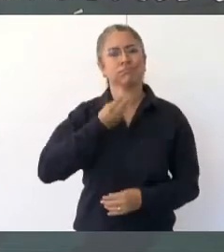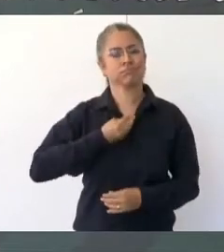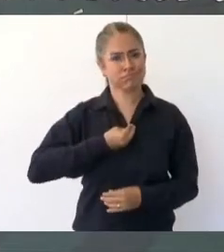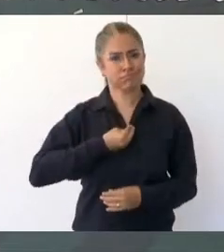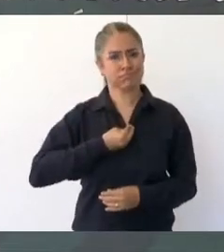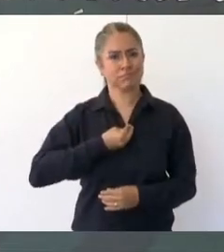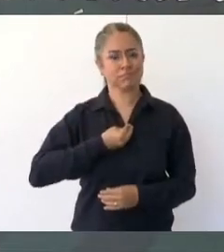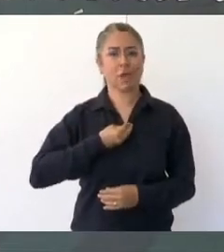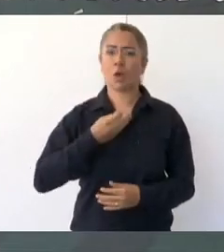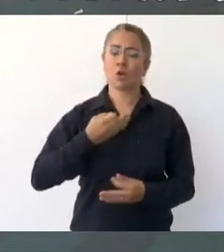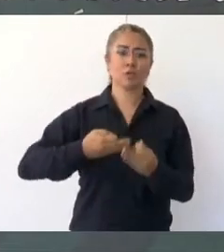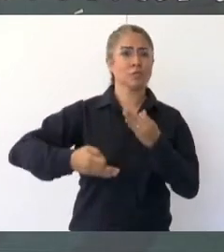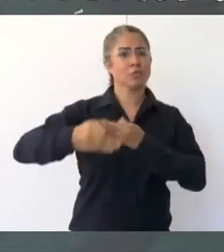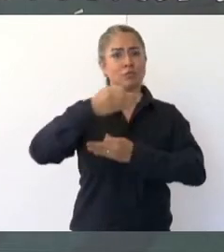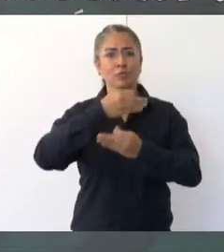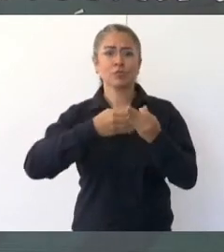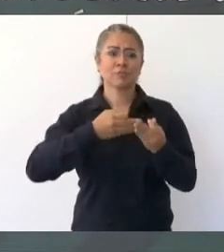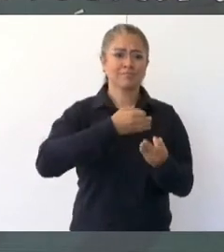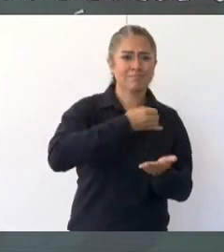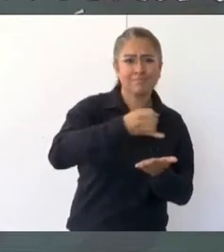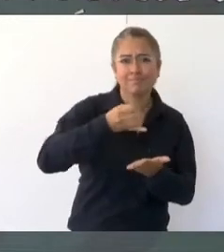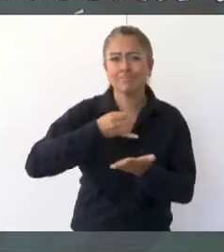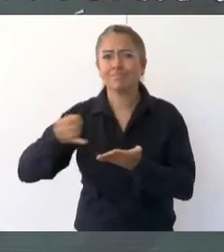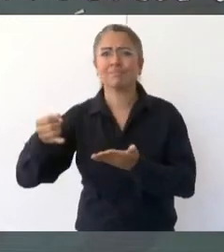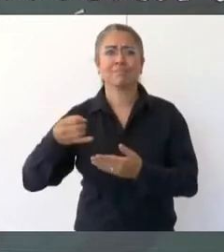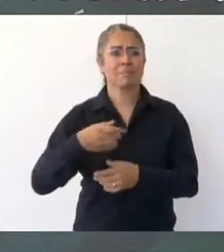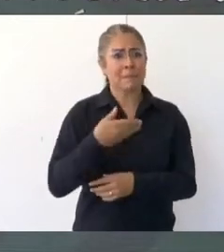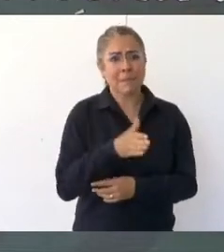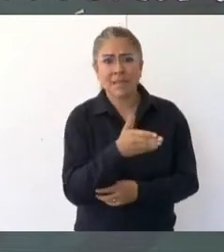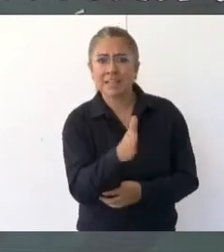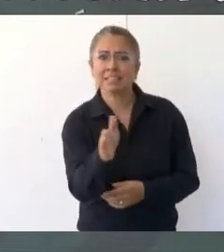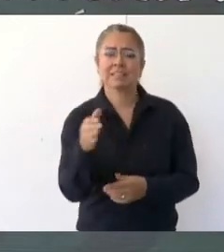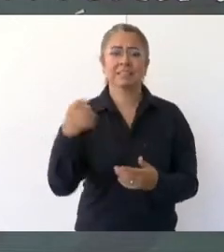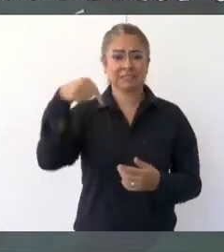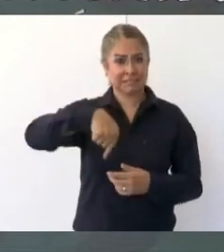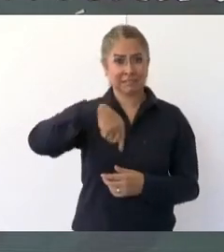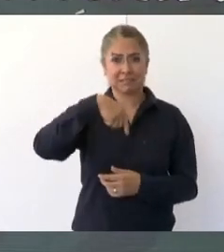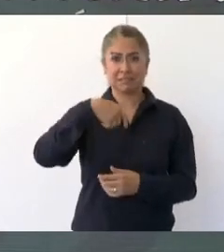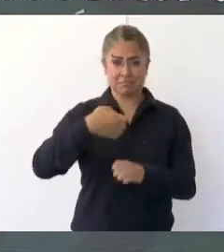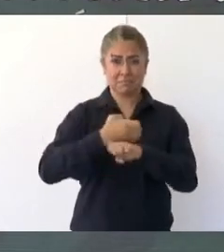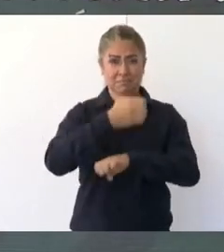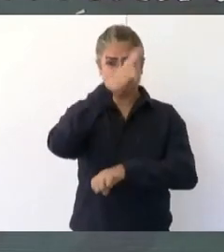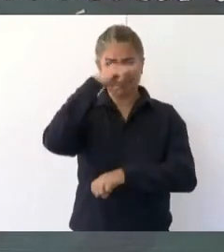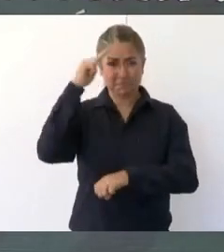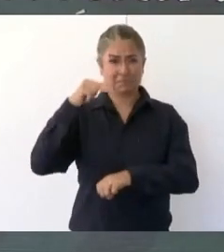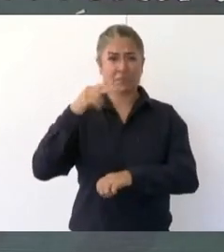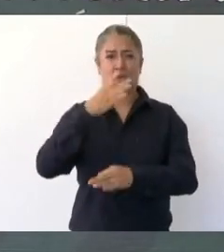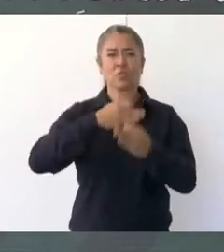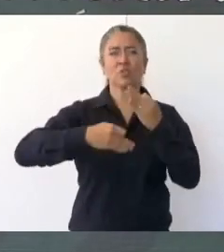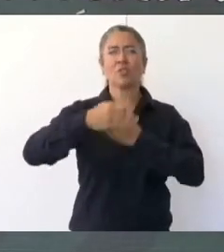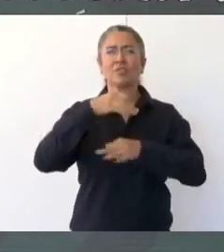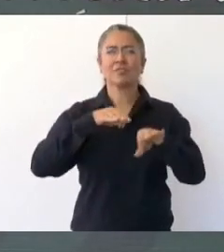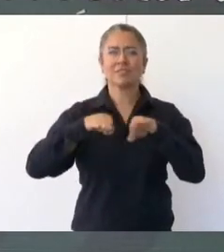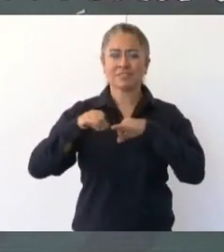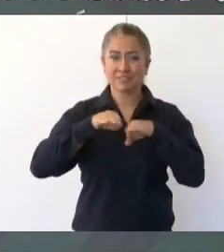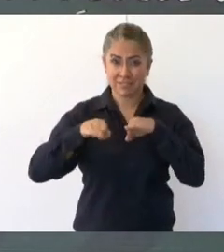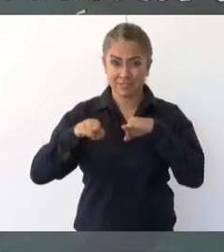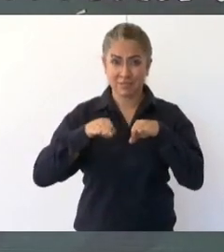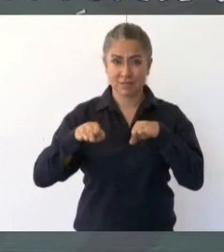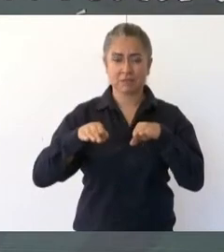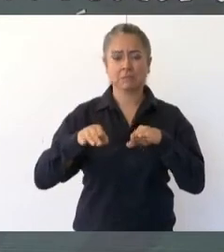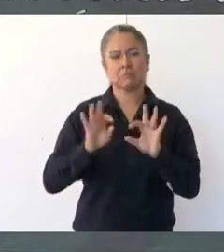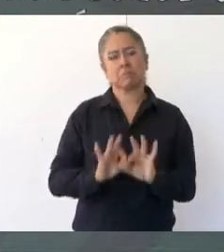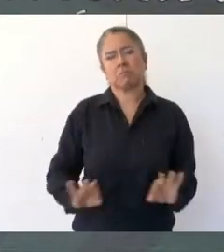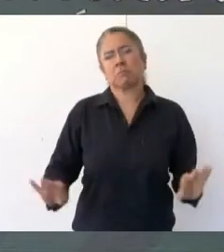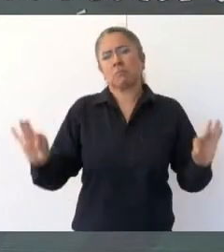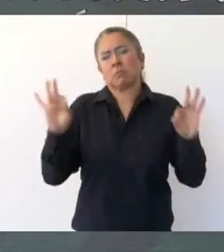y pesquera en este estado y sus riquezas naturales, pero sobre todo el esfuerzo y trabajo de su gente, lo hacen ser pieza clave